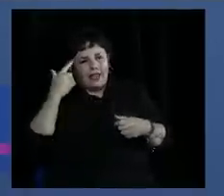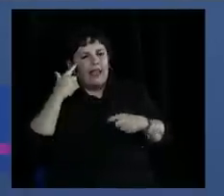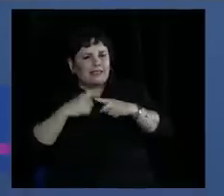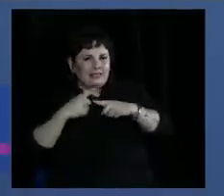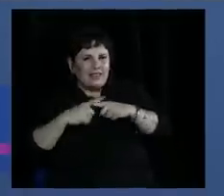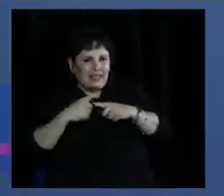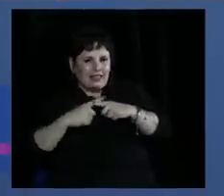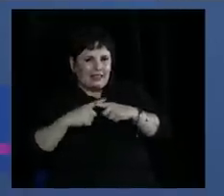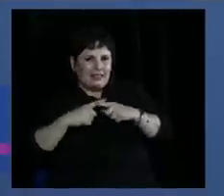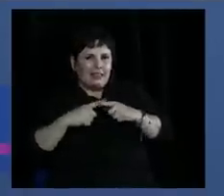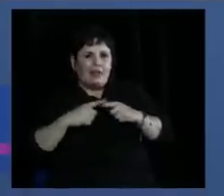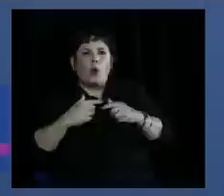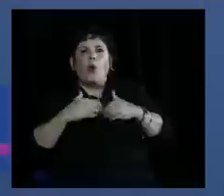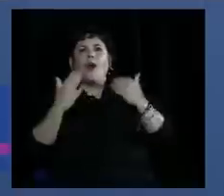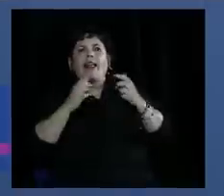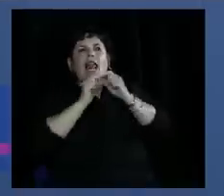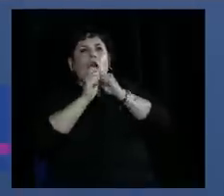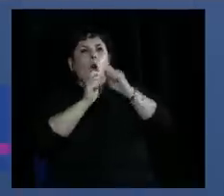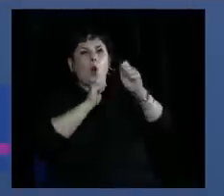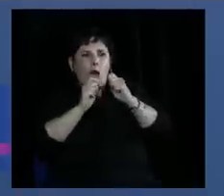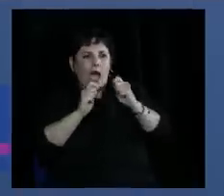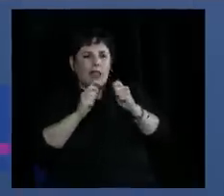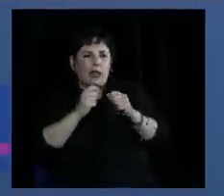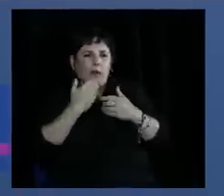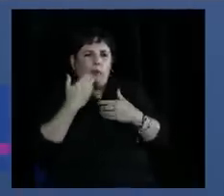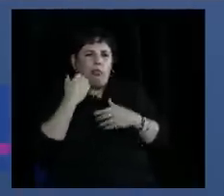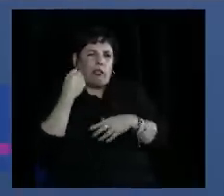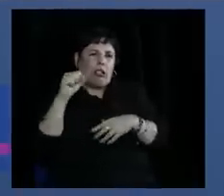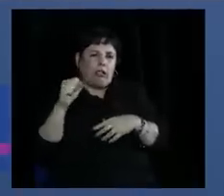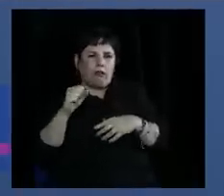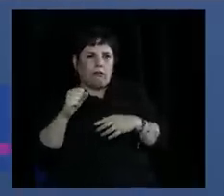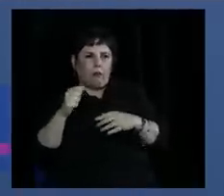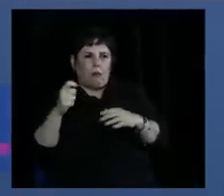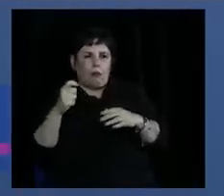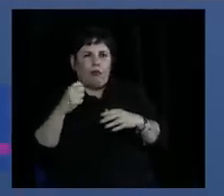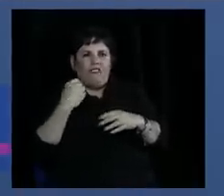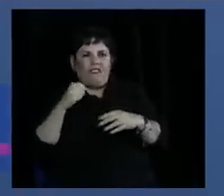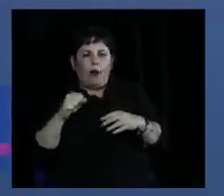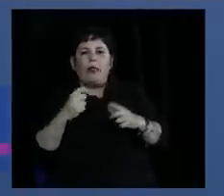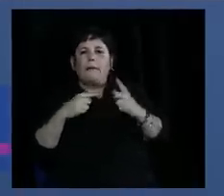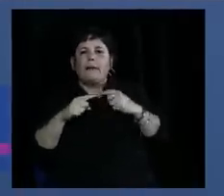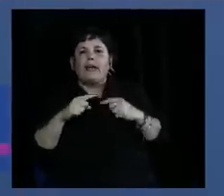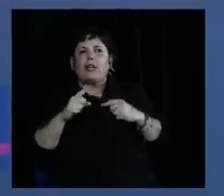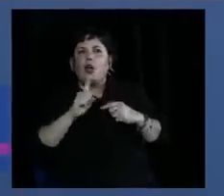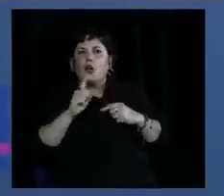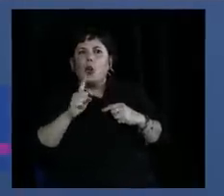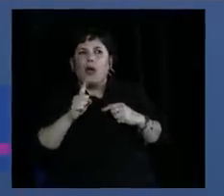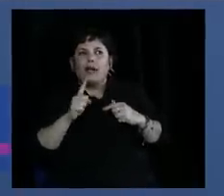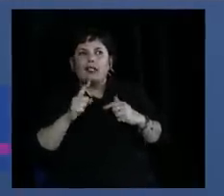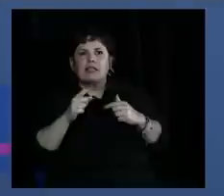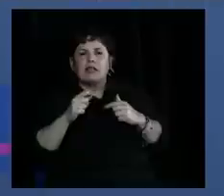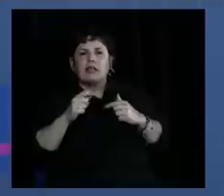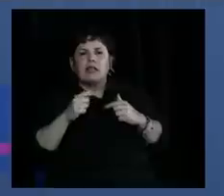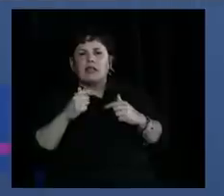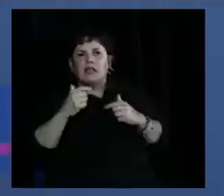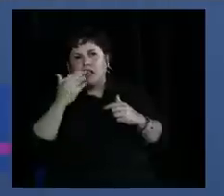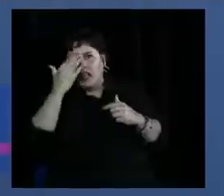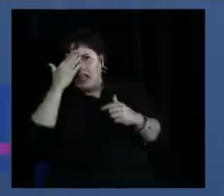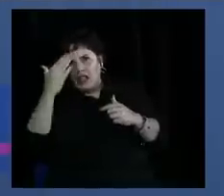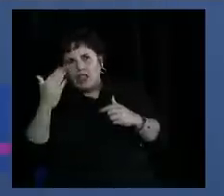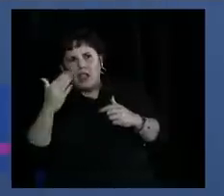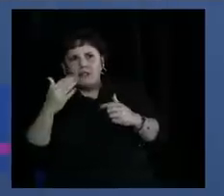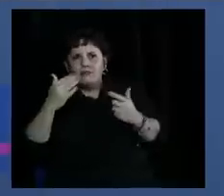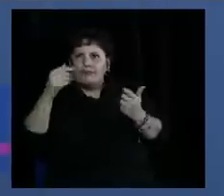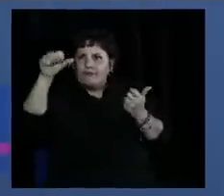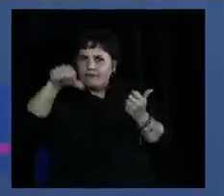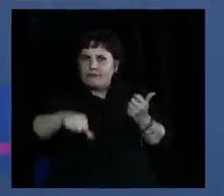las elecciones nacionales es bastante probable, pero suponiendo eso, ¿no encuentran como un déficit en la izquierda para instalar